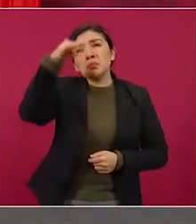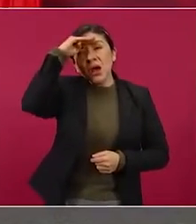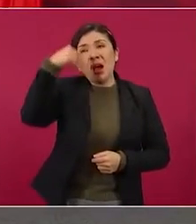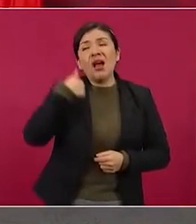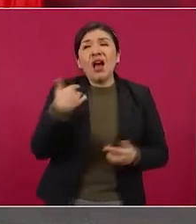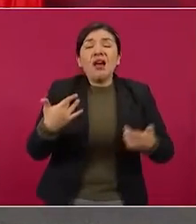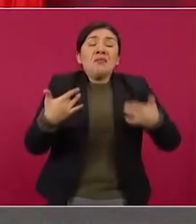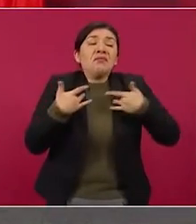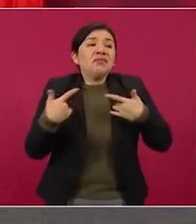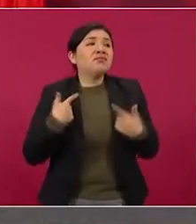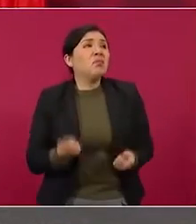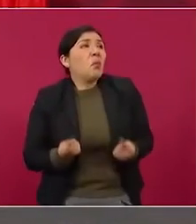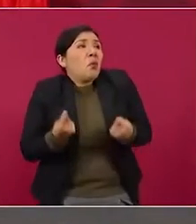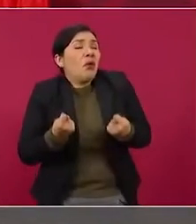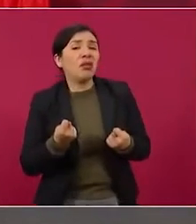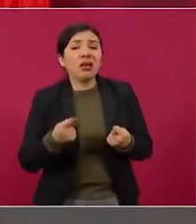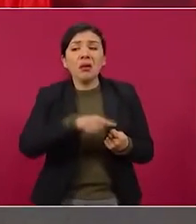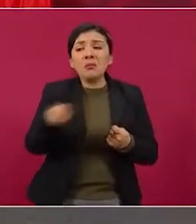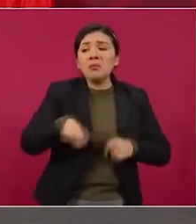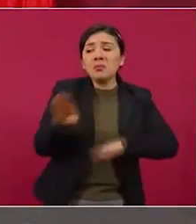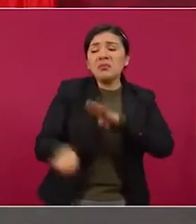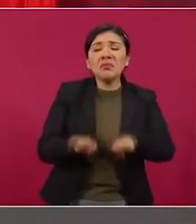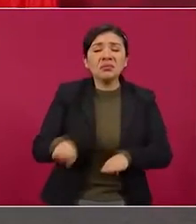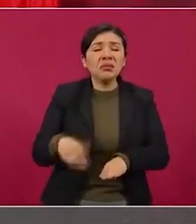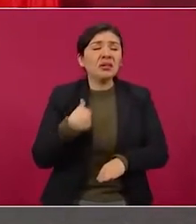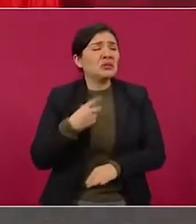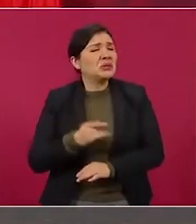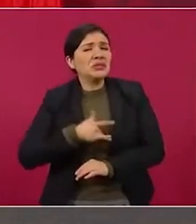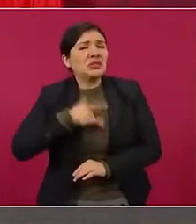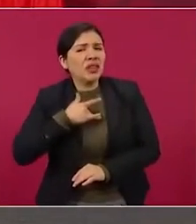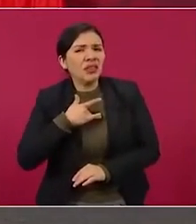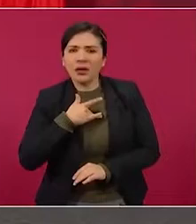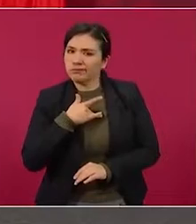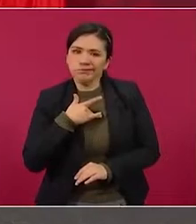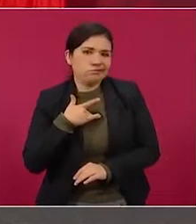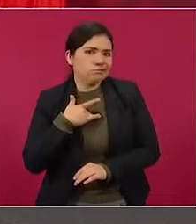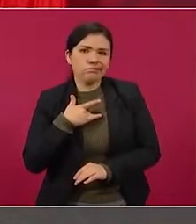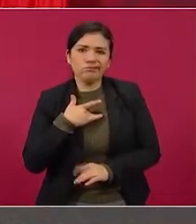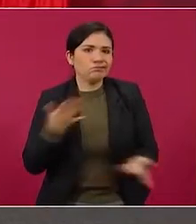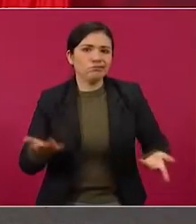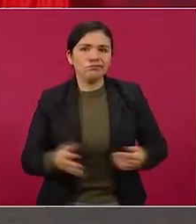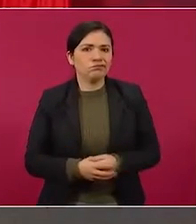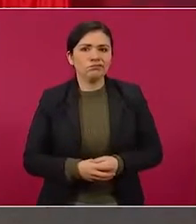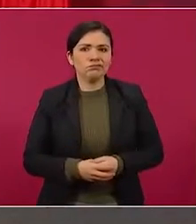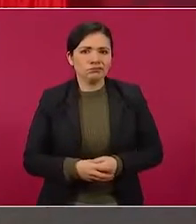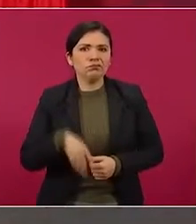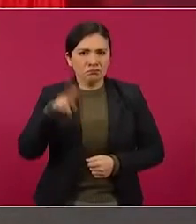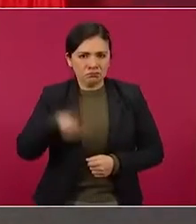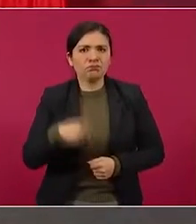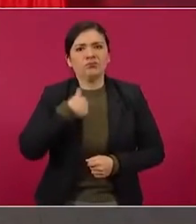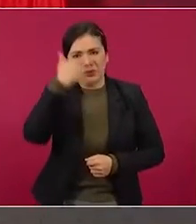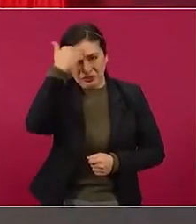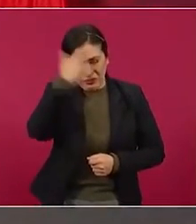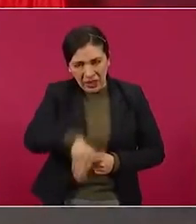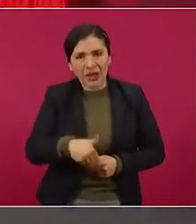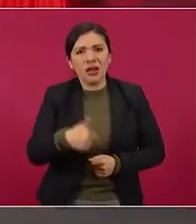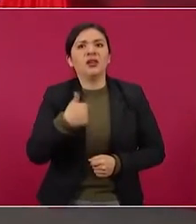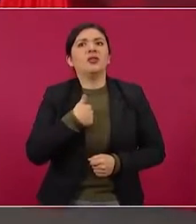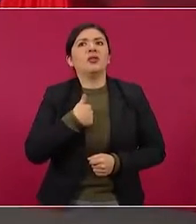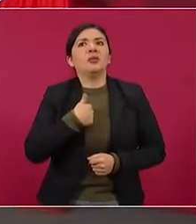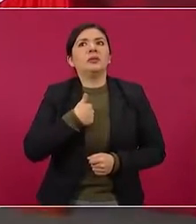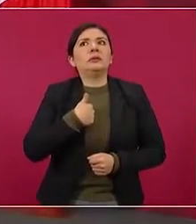tenemos convicciones, tenemos